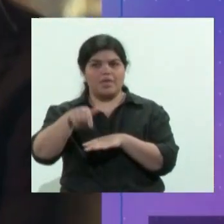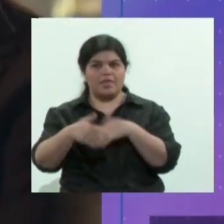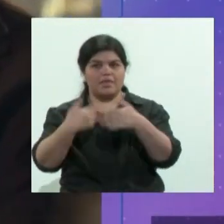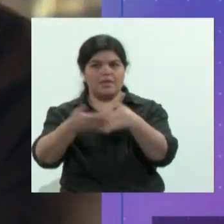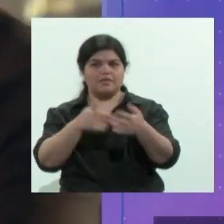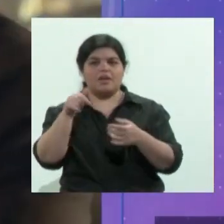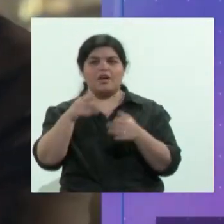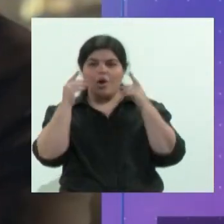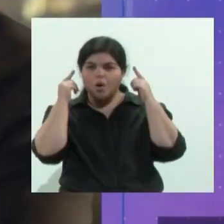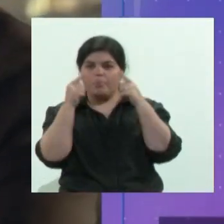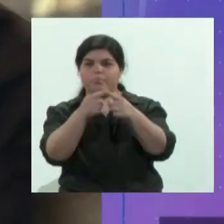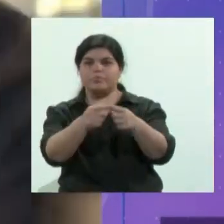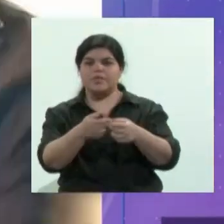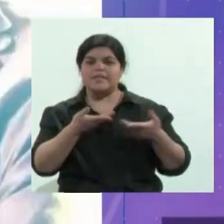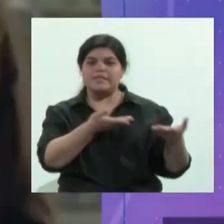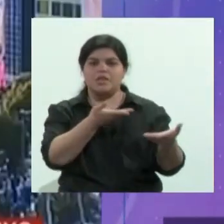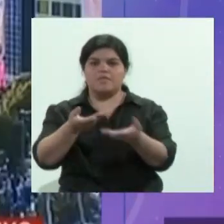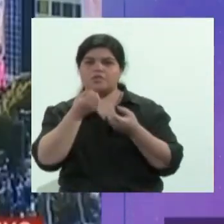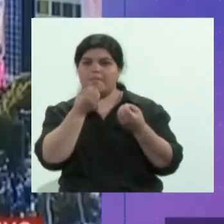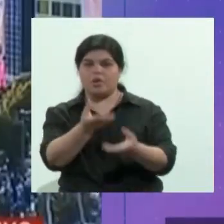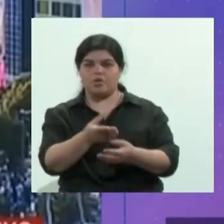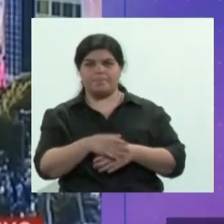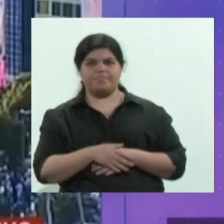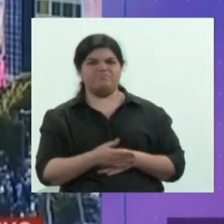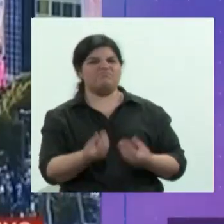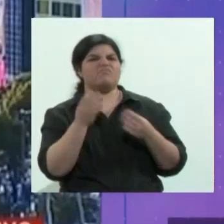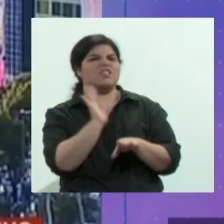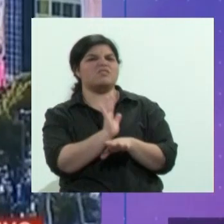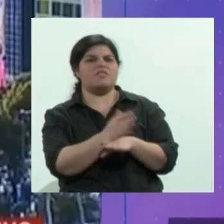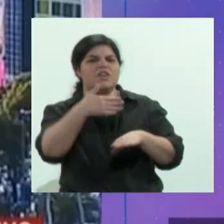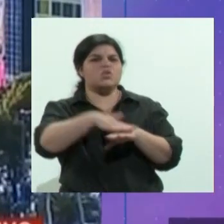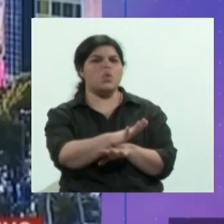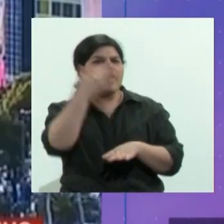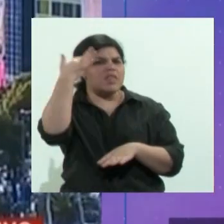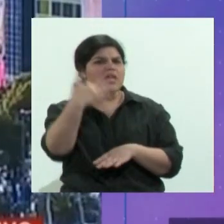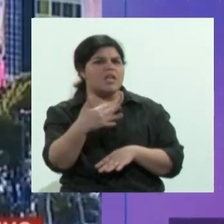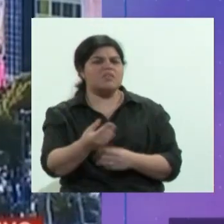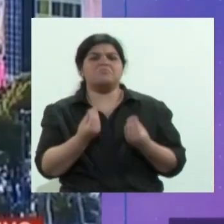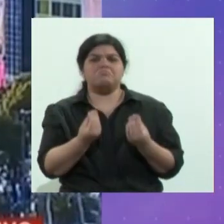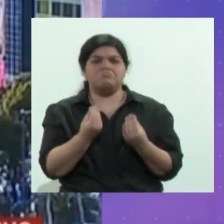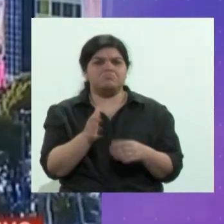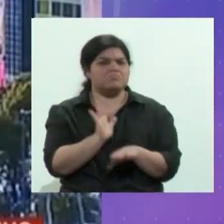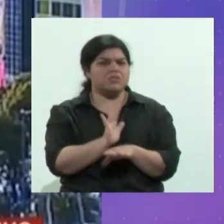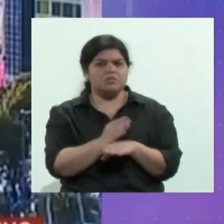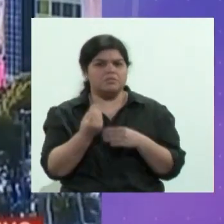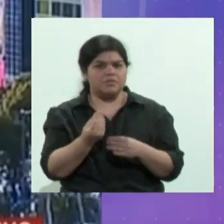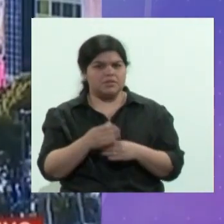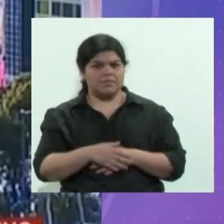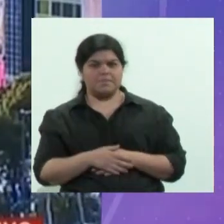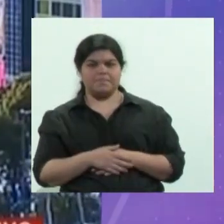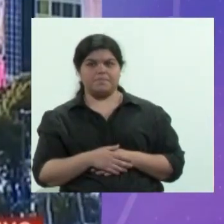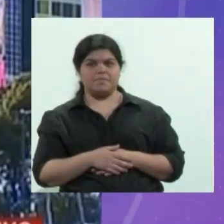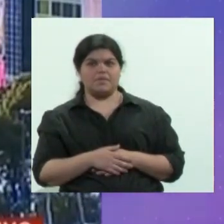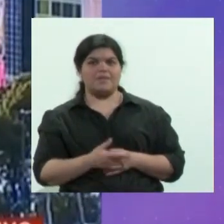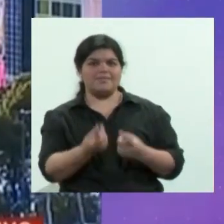cosas para hacer los servicios mucho más eficientes. ¿Pero qué es una ciudad inteligente? Para que así lo sea o sea considerada, debe cumplir con